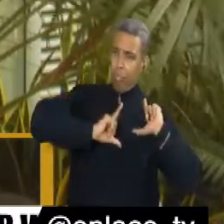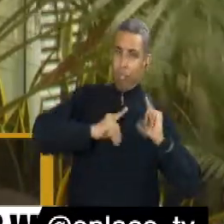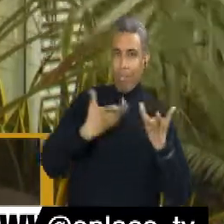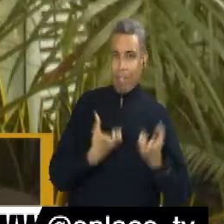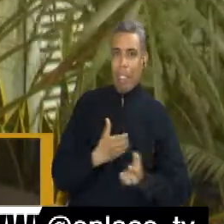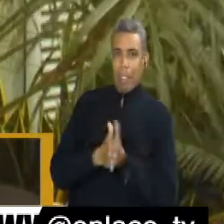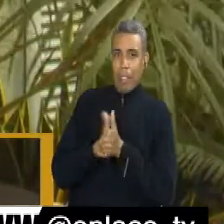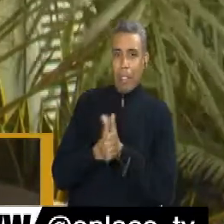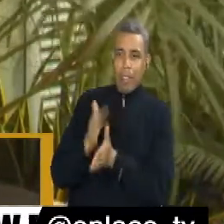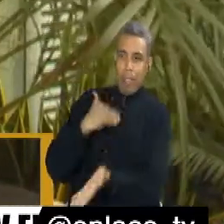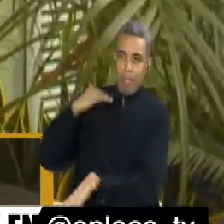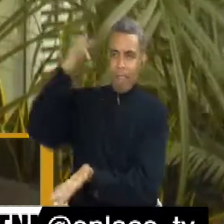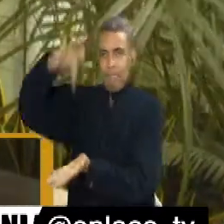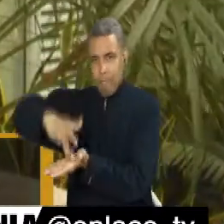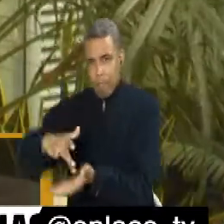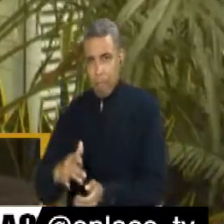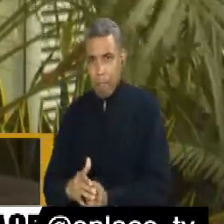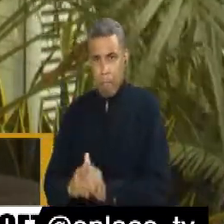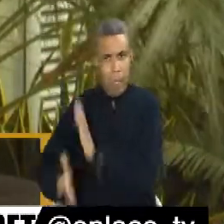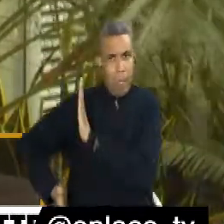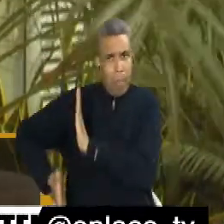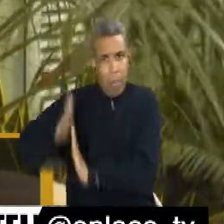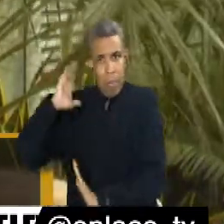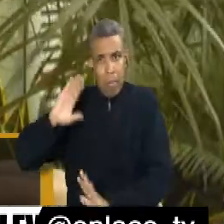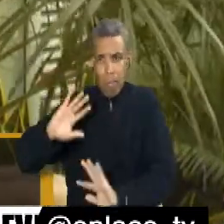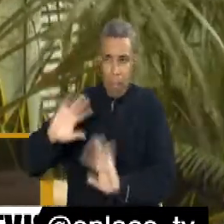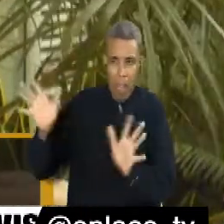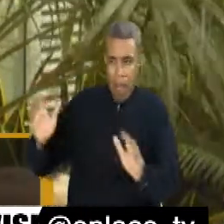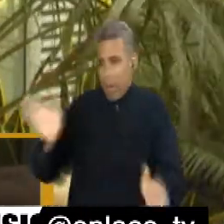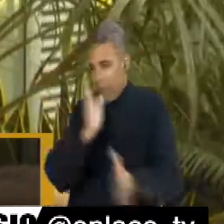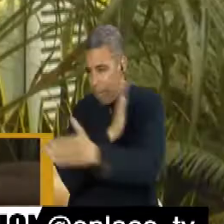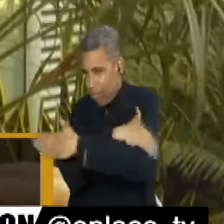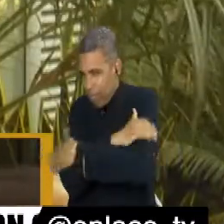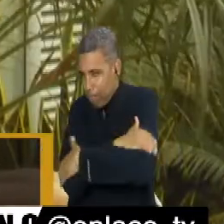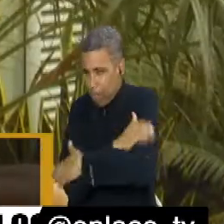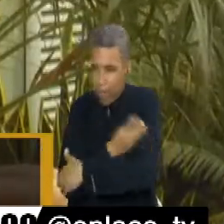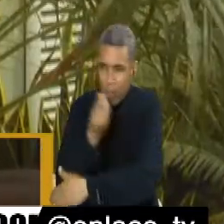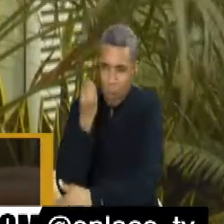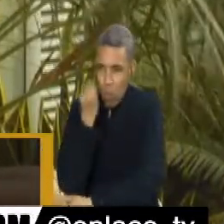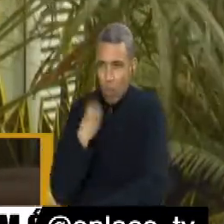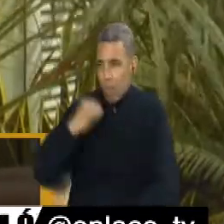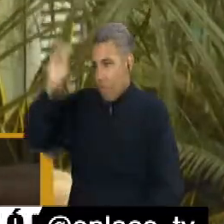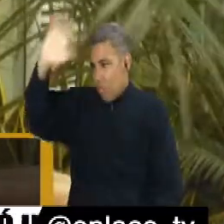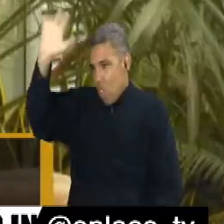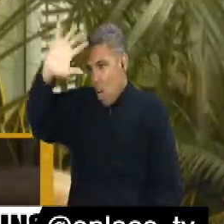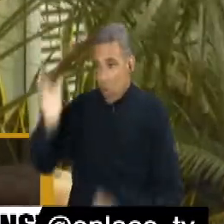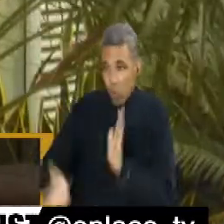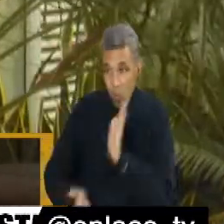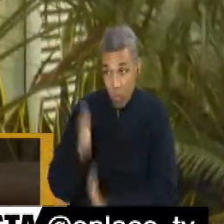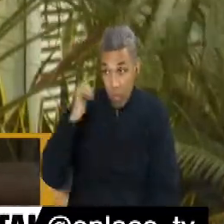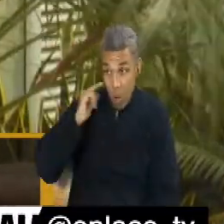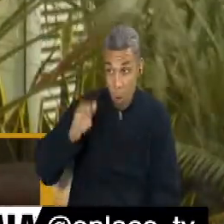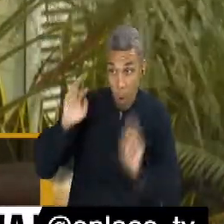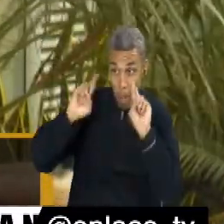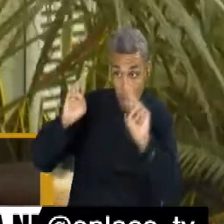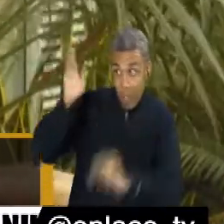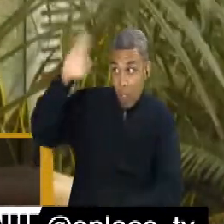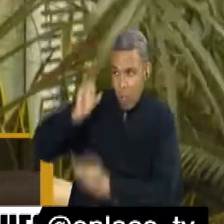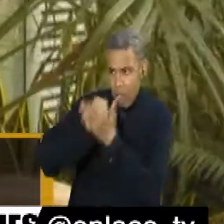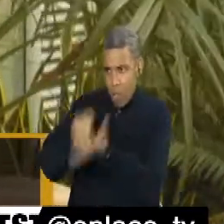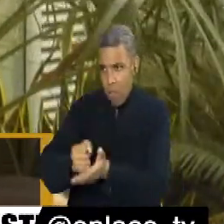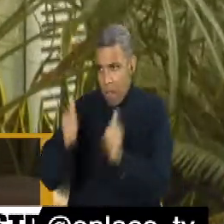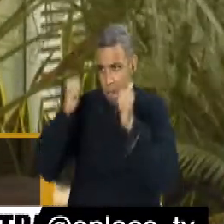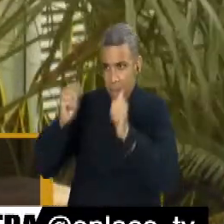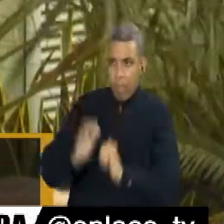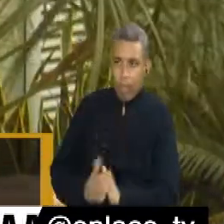Realmente desde esa fecha en que nos despedimos, nos abrazamos y nos dimos beso en la mejilla, no hemos podido